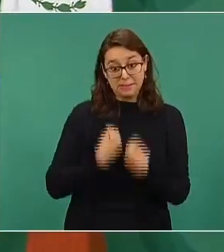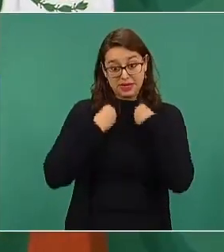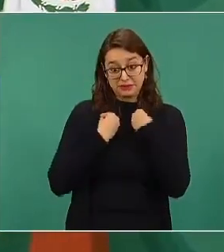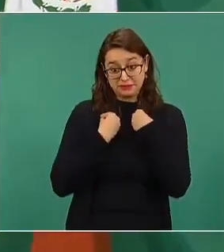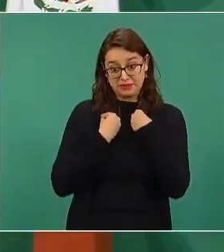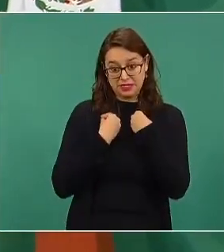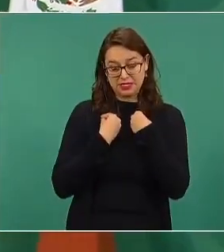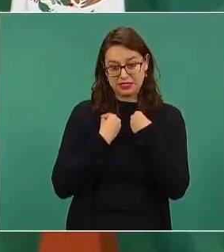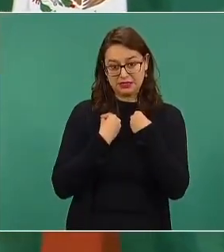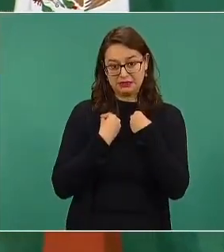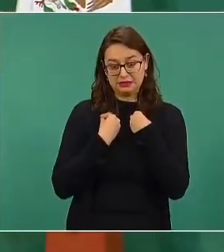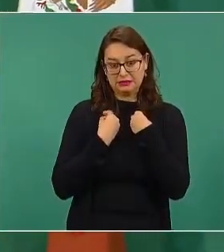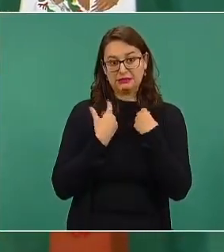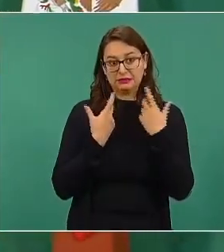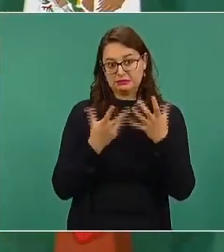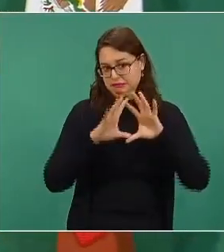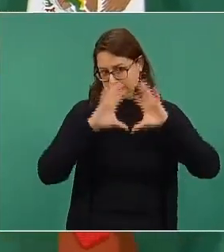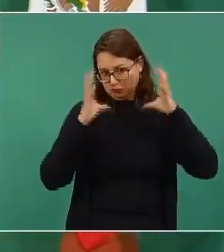Entonces,